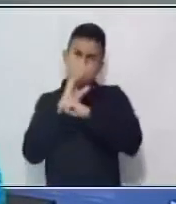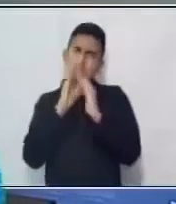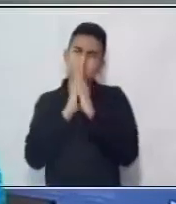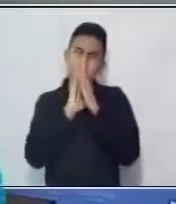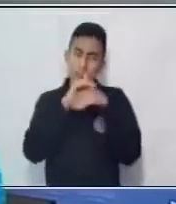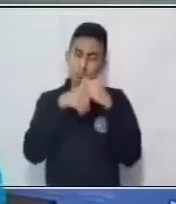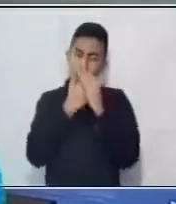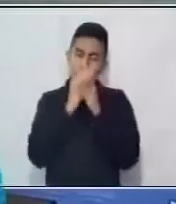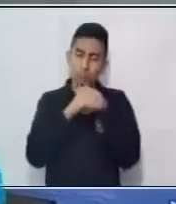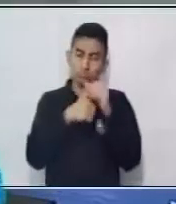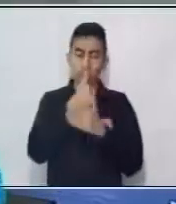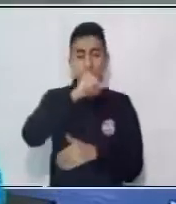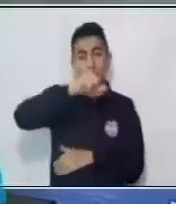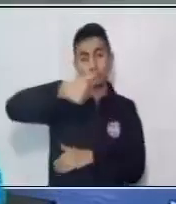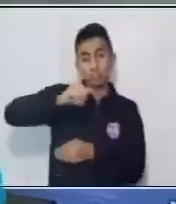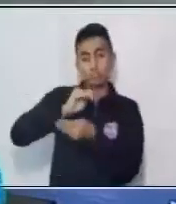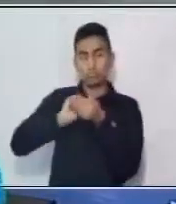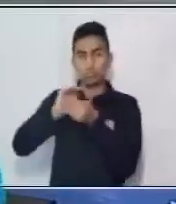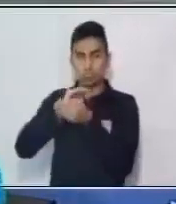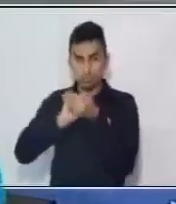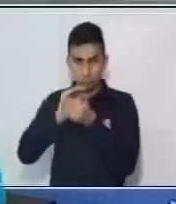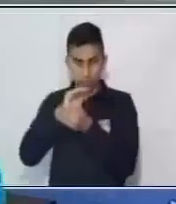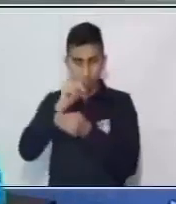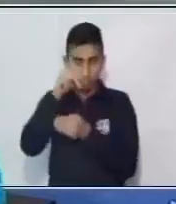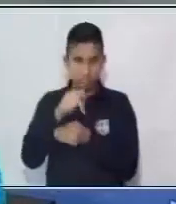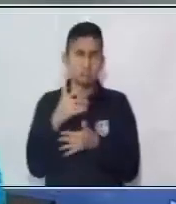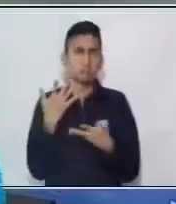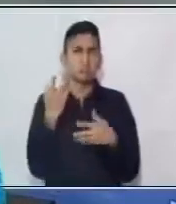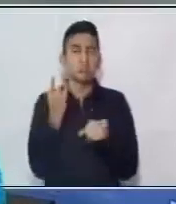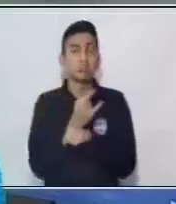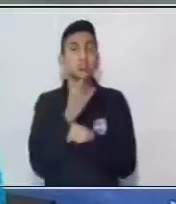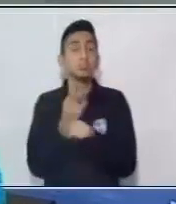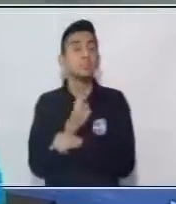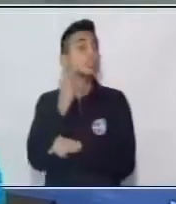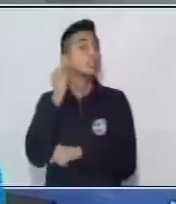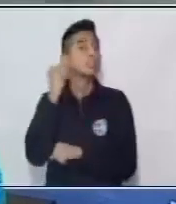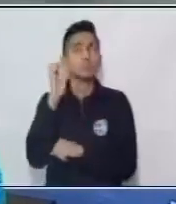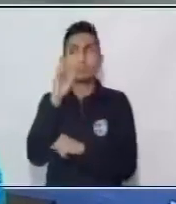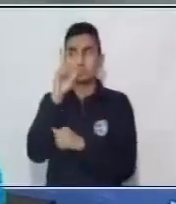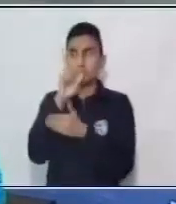constantemente con agua y jabón. Yo en esta oportunidad utilizaré gel.